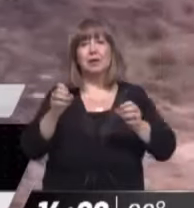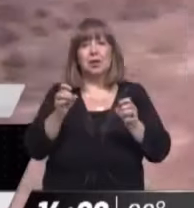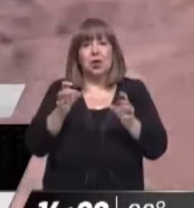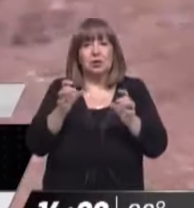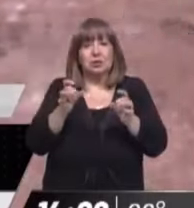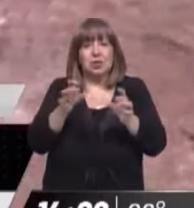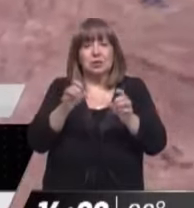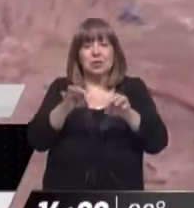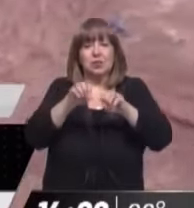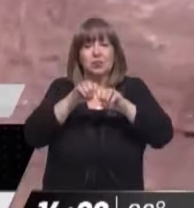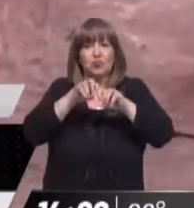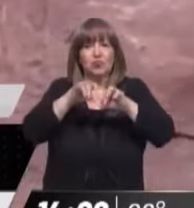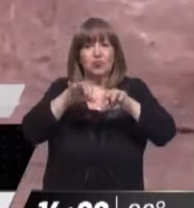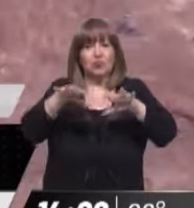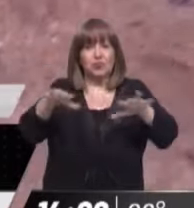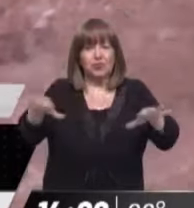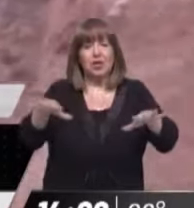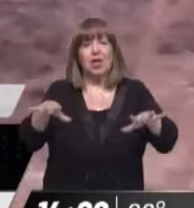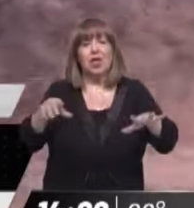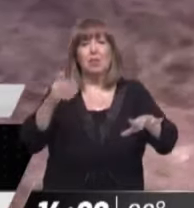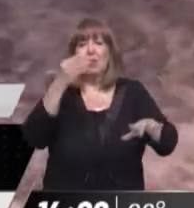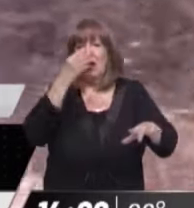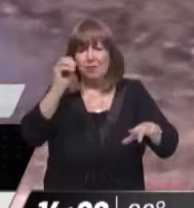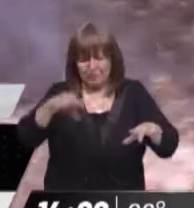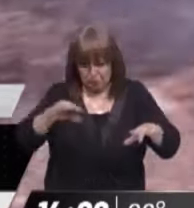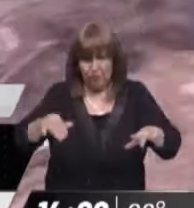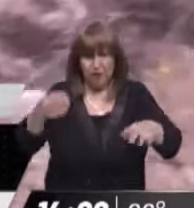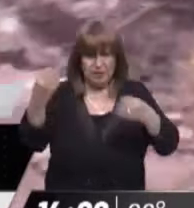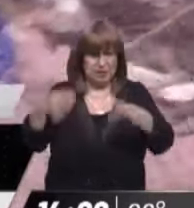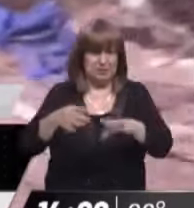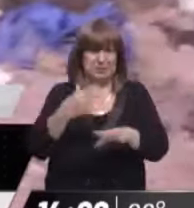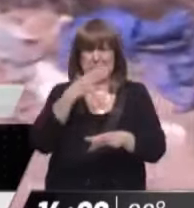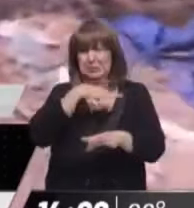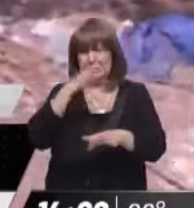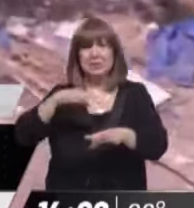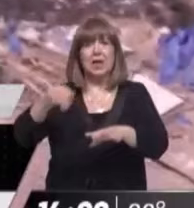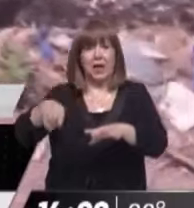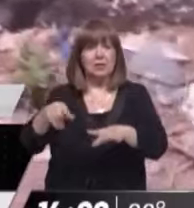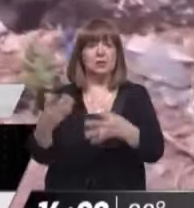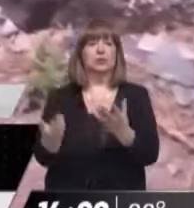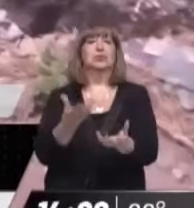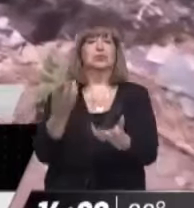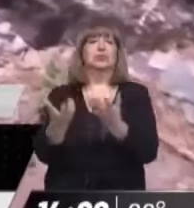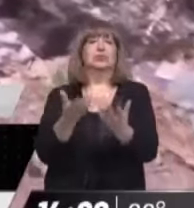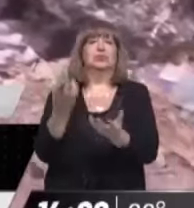que tiene que ver con desechos, basura que hay acá. Y eso es lo que se mantiene encendido.